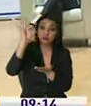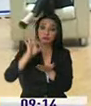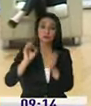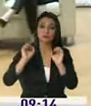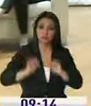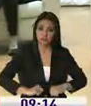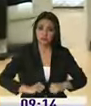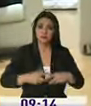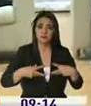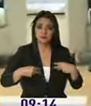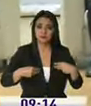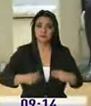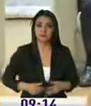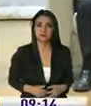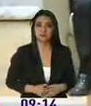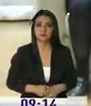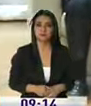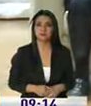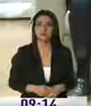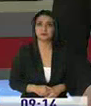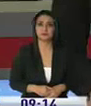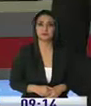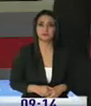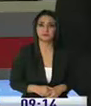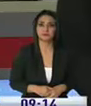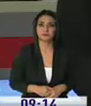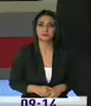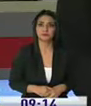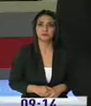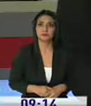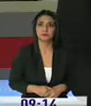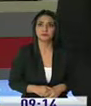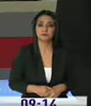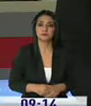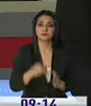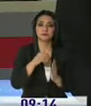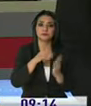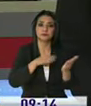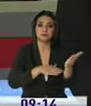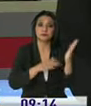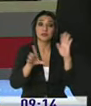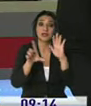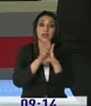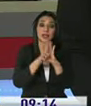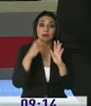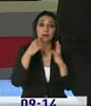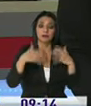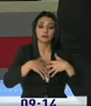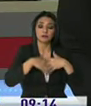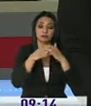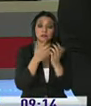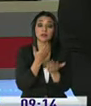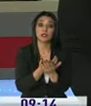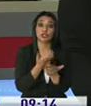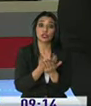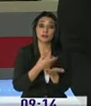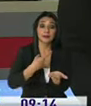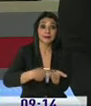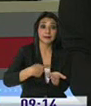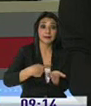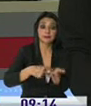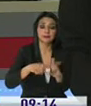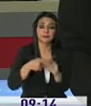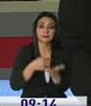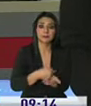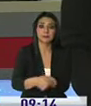Quito informó Adriana Rojas. El análisis del proyecto de ley para la reactivación económica arranca esta semana